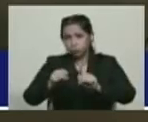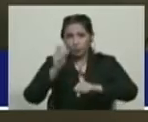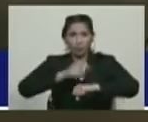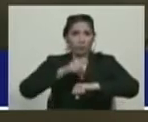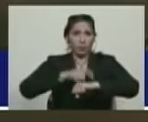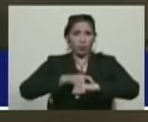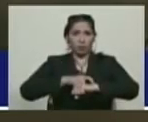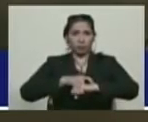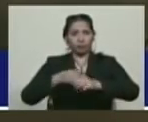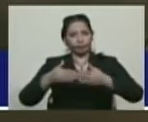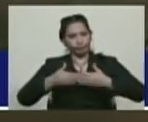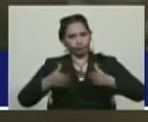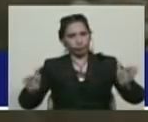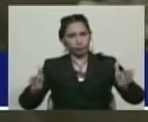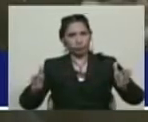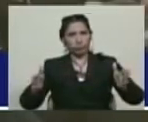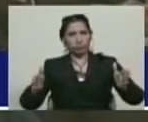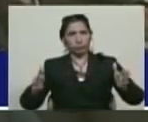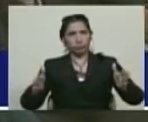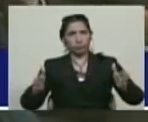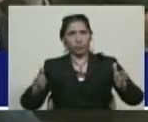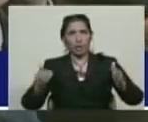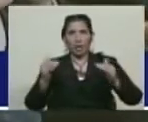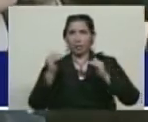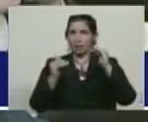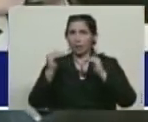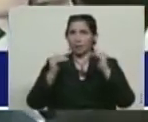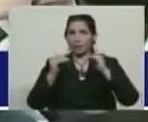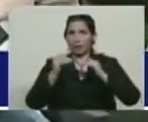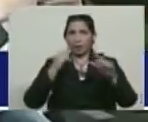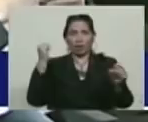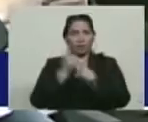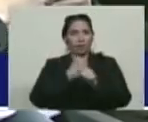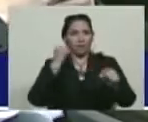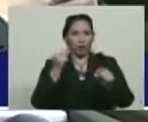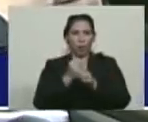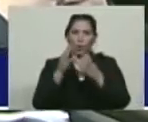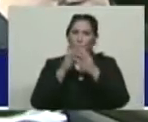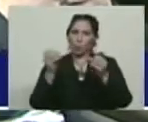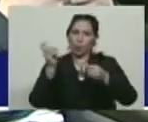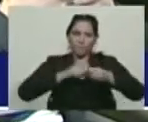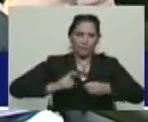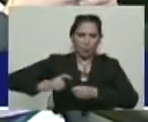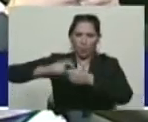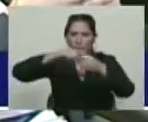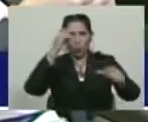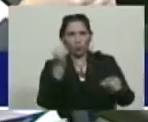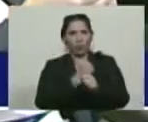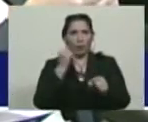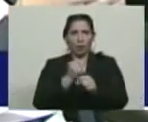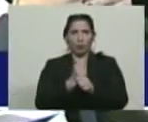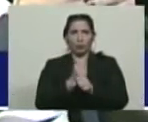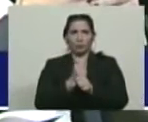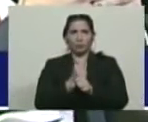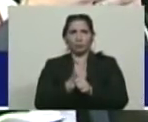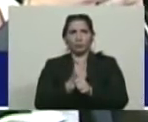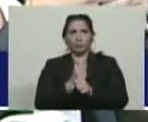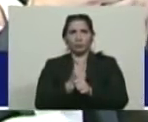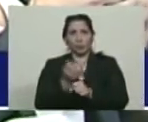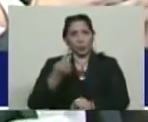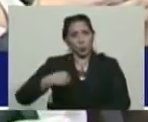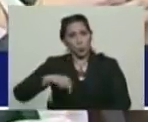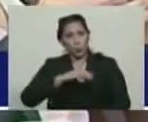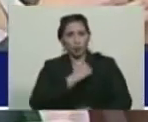garantiza la estabilidad laboral de los trabajadores a nuestros